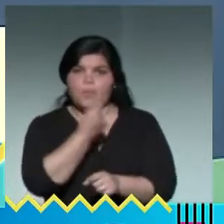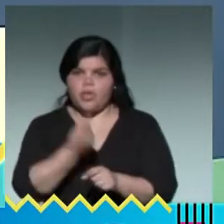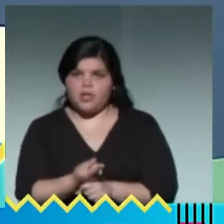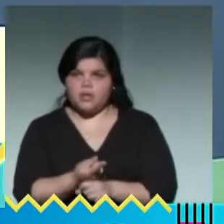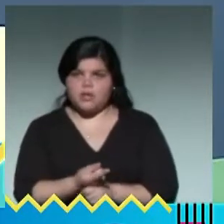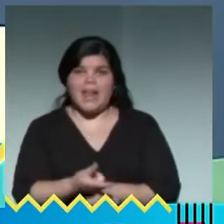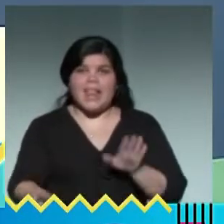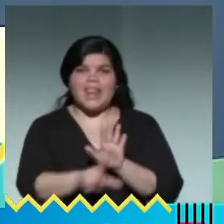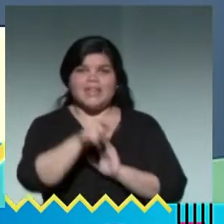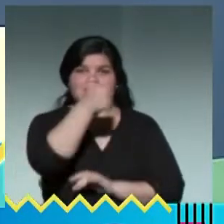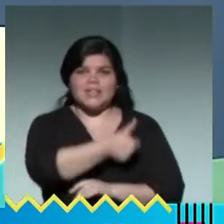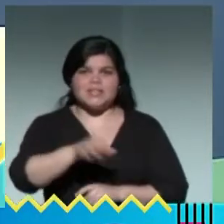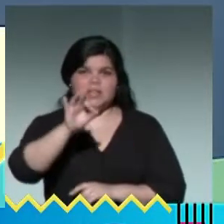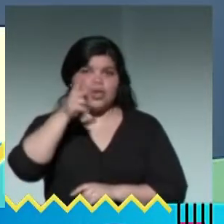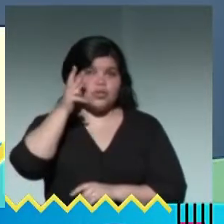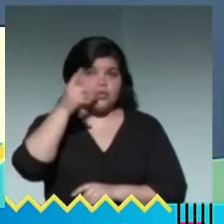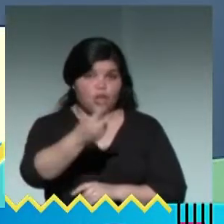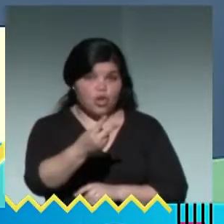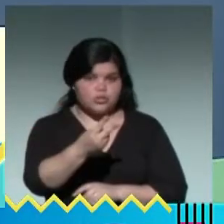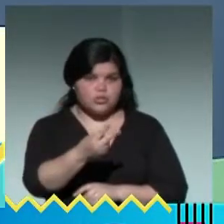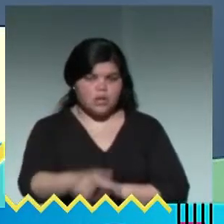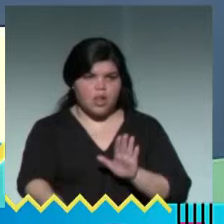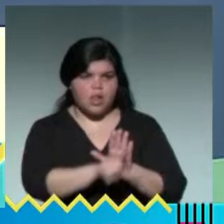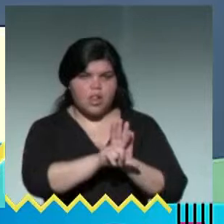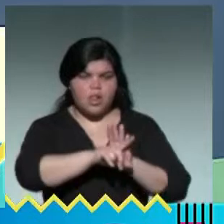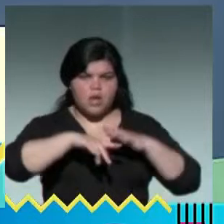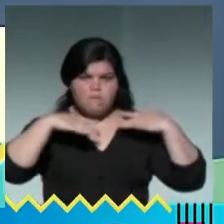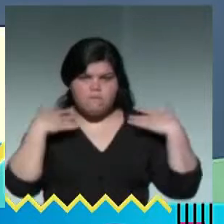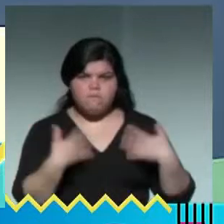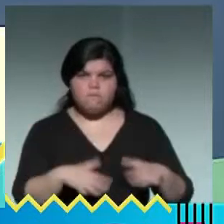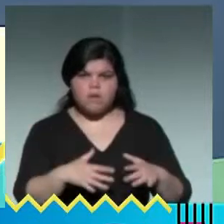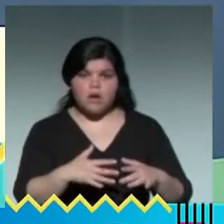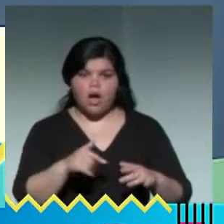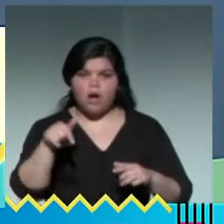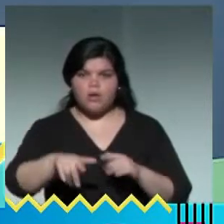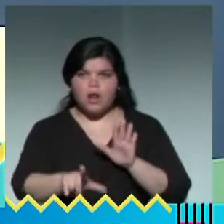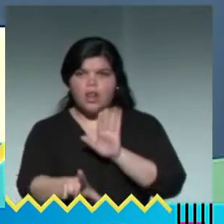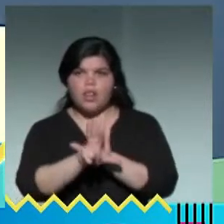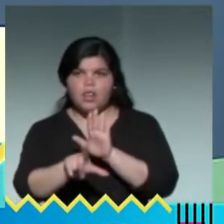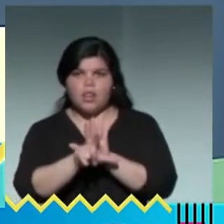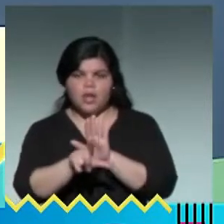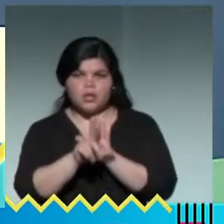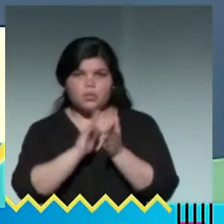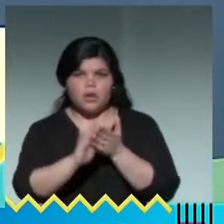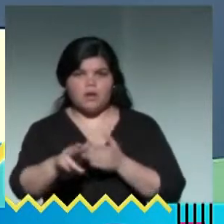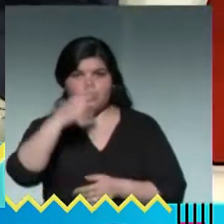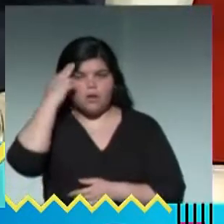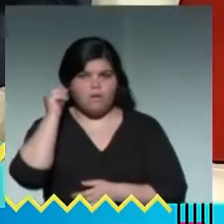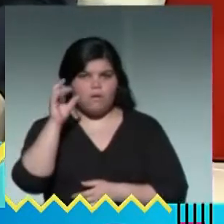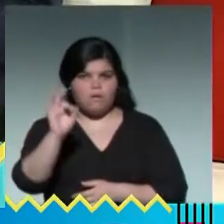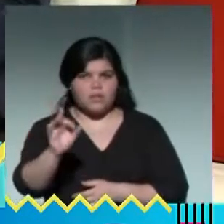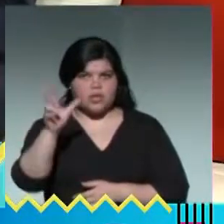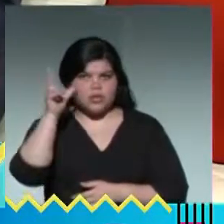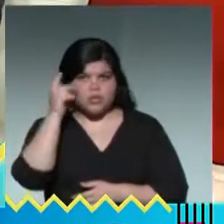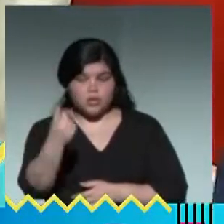6082 era una ley rígida. Cuando vos ves la ley nueva, digamos, la 9081, sí. Por ahí